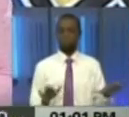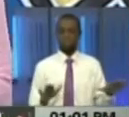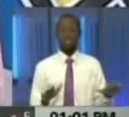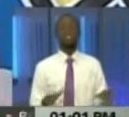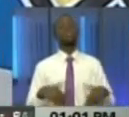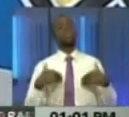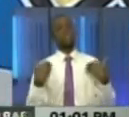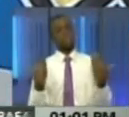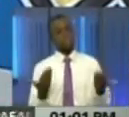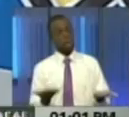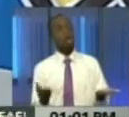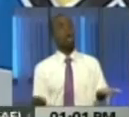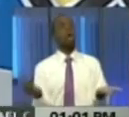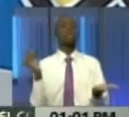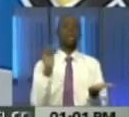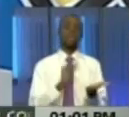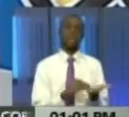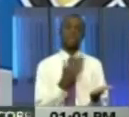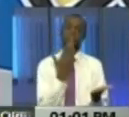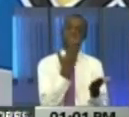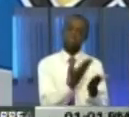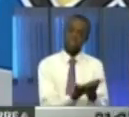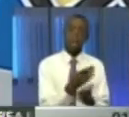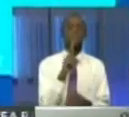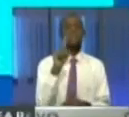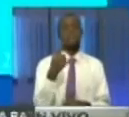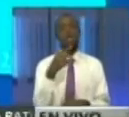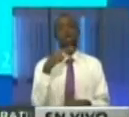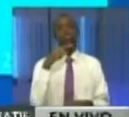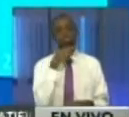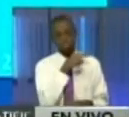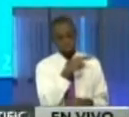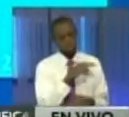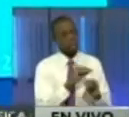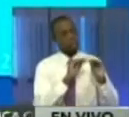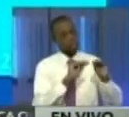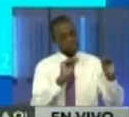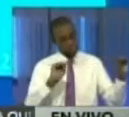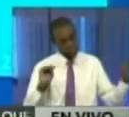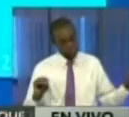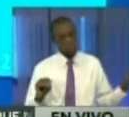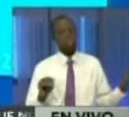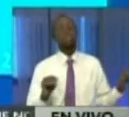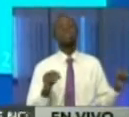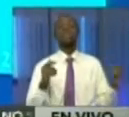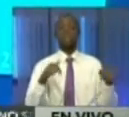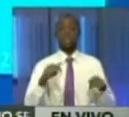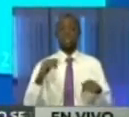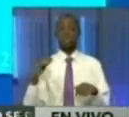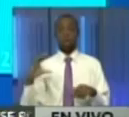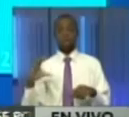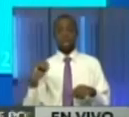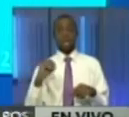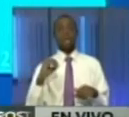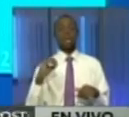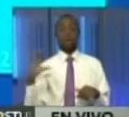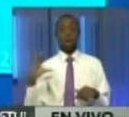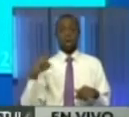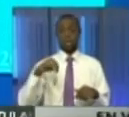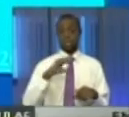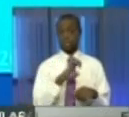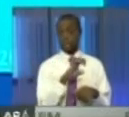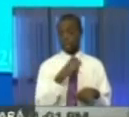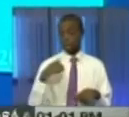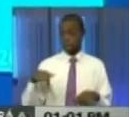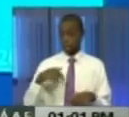nueva solicitud, el 1 de octubre, y se comienza el Consejo Nacional Electoral a trabajar